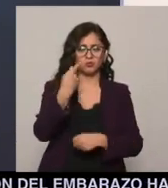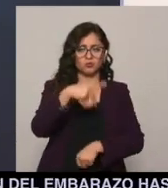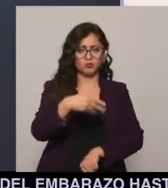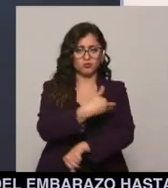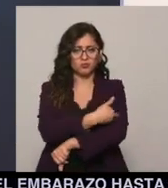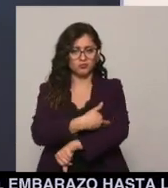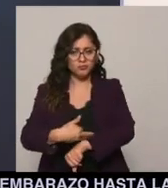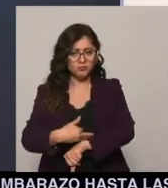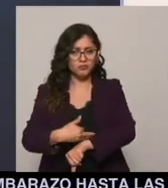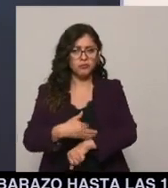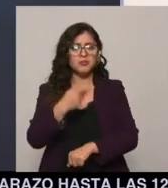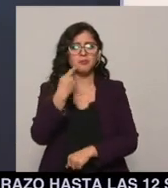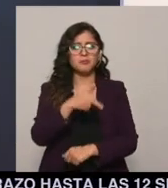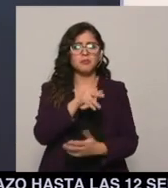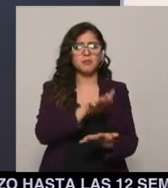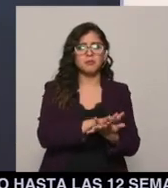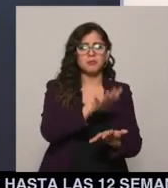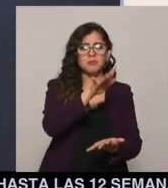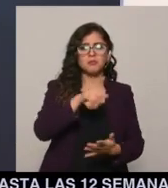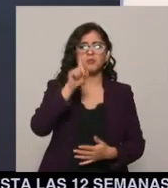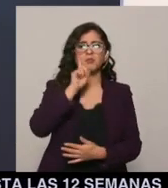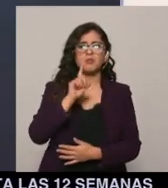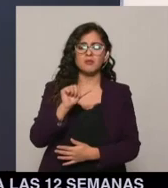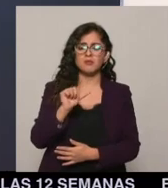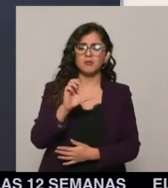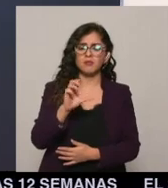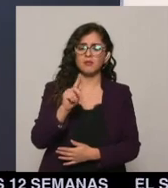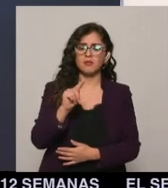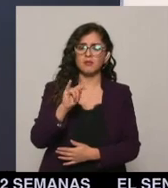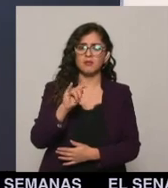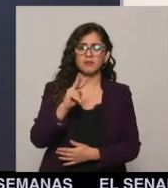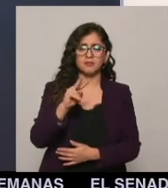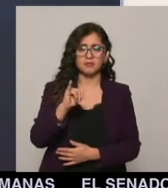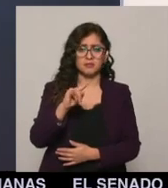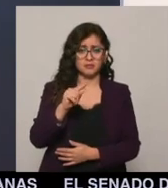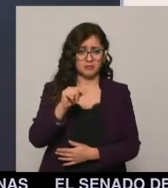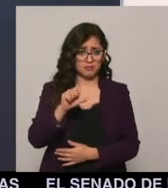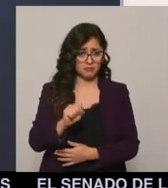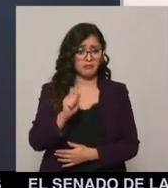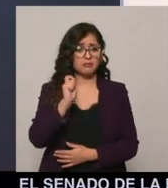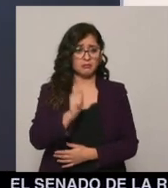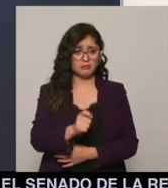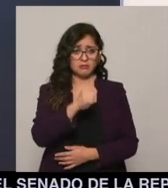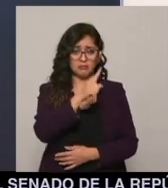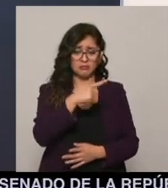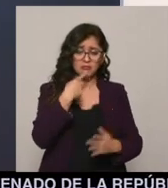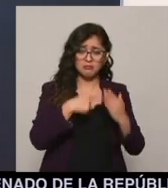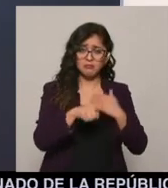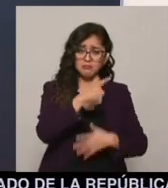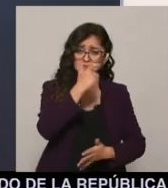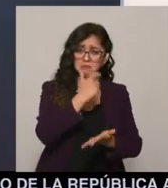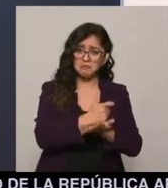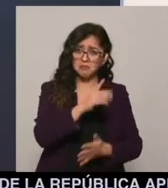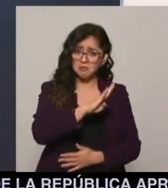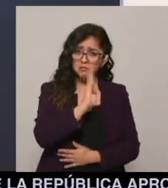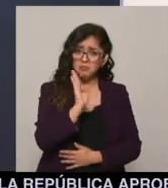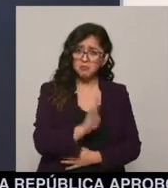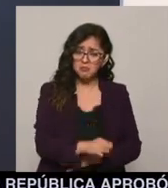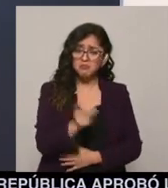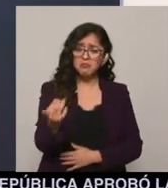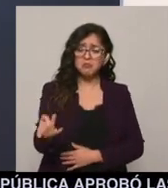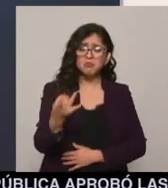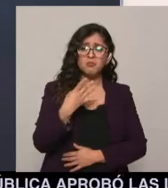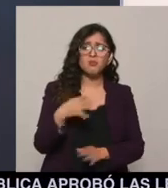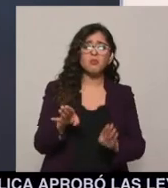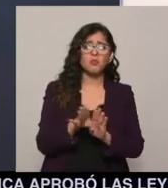familiares, particularmente las activistas están bajo amenaza, han sido amenazas de muerte que reciben de manera digital,